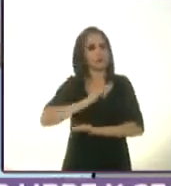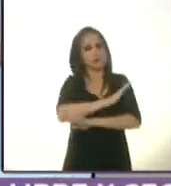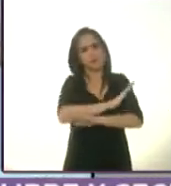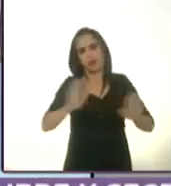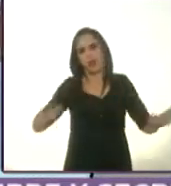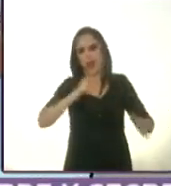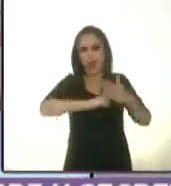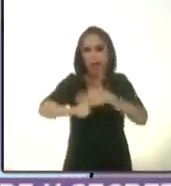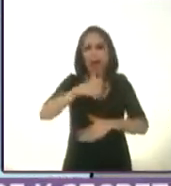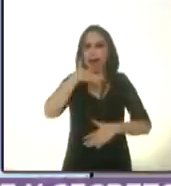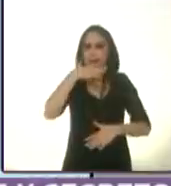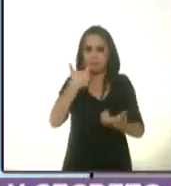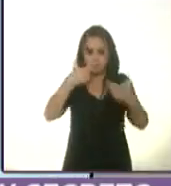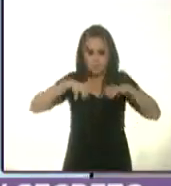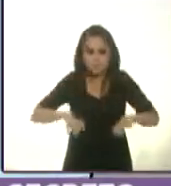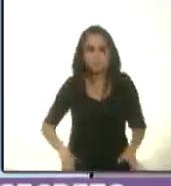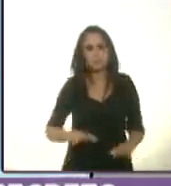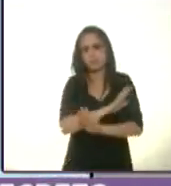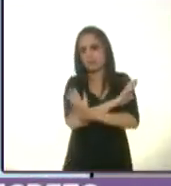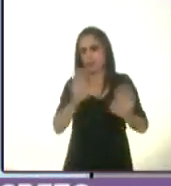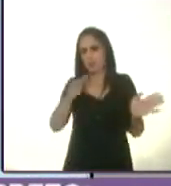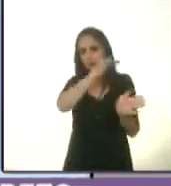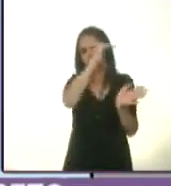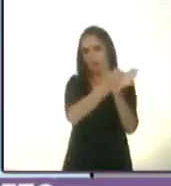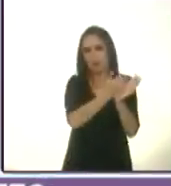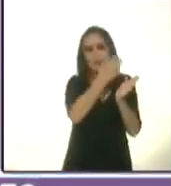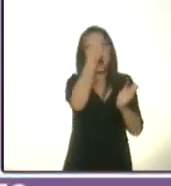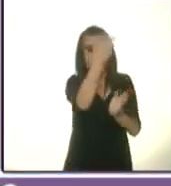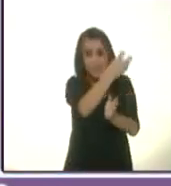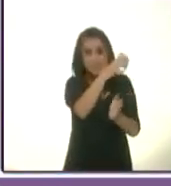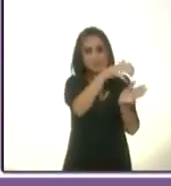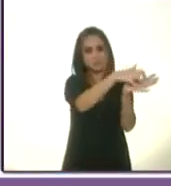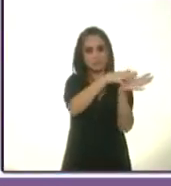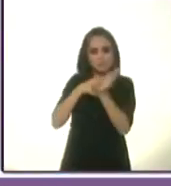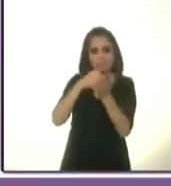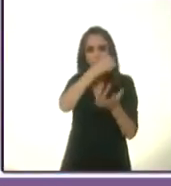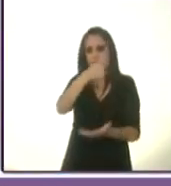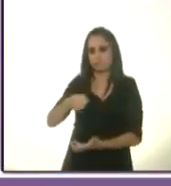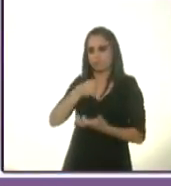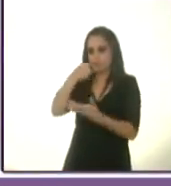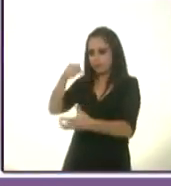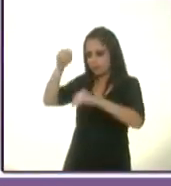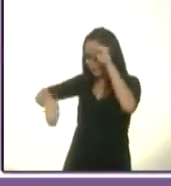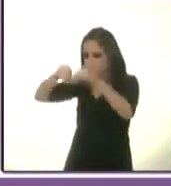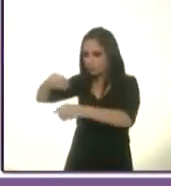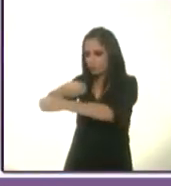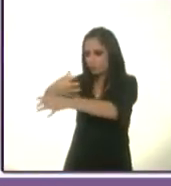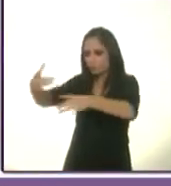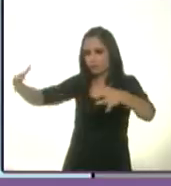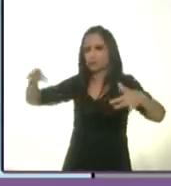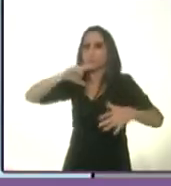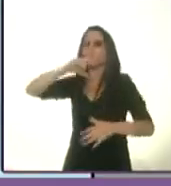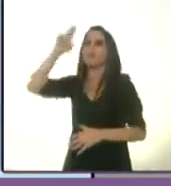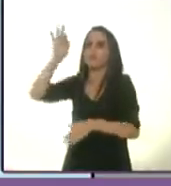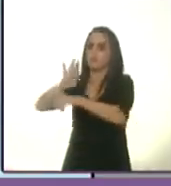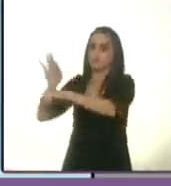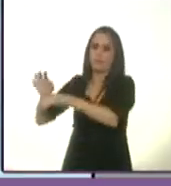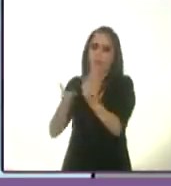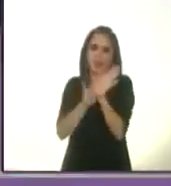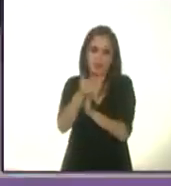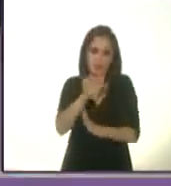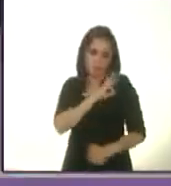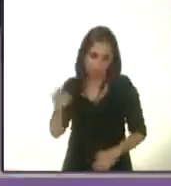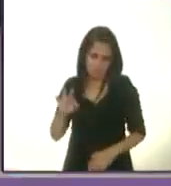del actual gobierno eso nos va a dar recursos para poder desarrollar la ciudad y hacer una ciudad de derechos gracias